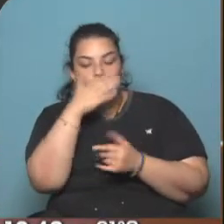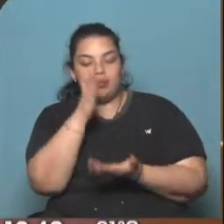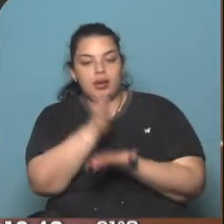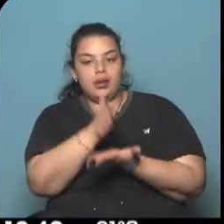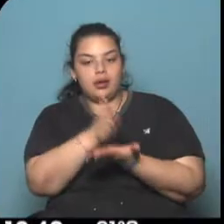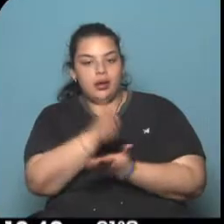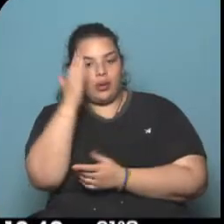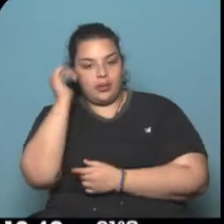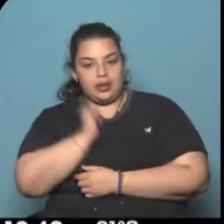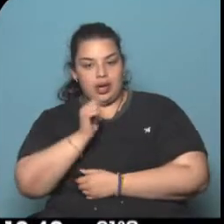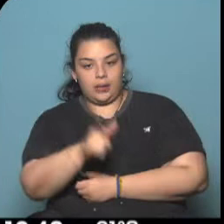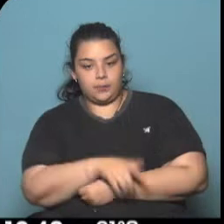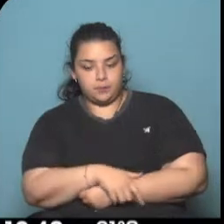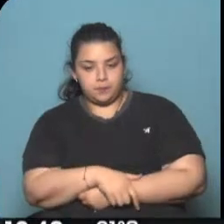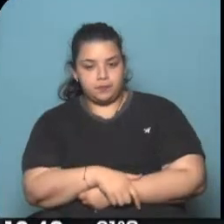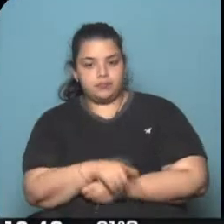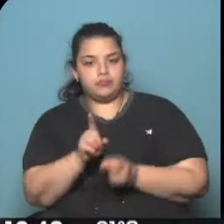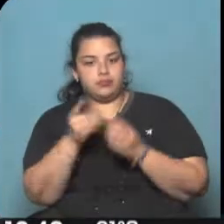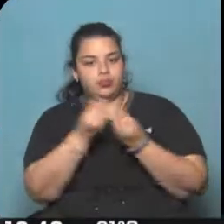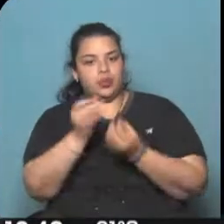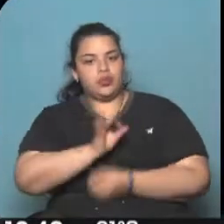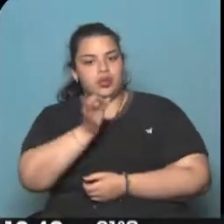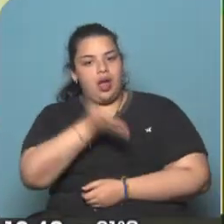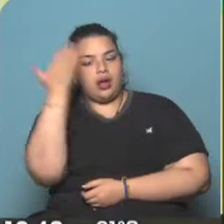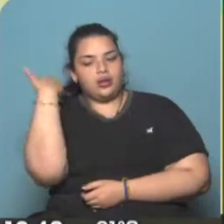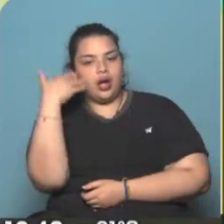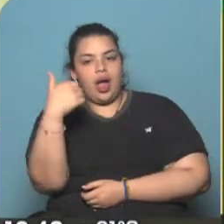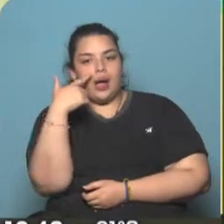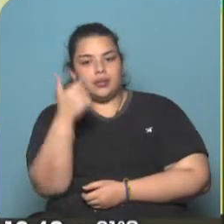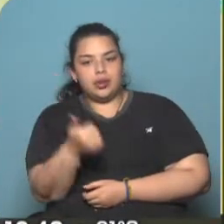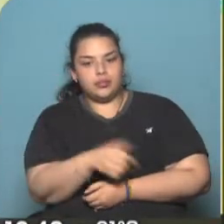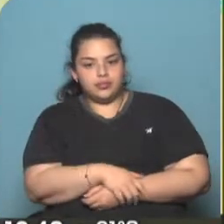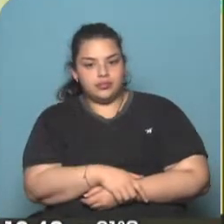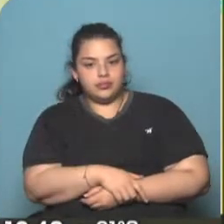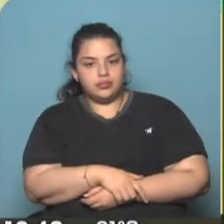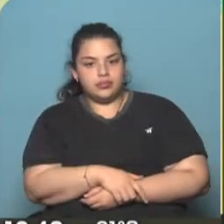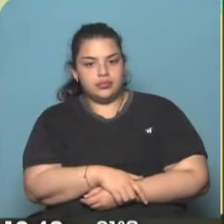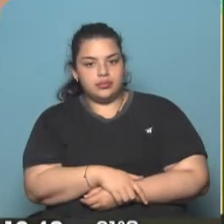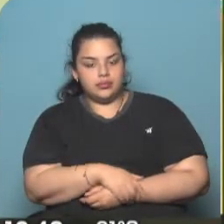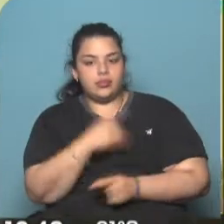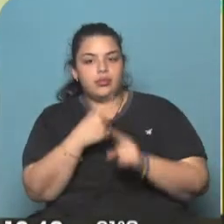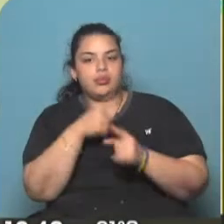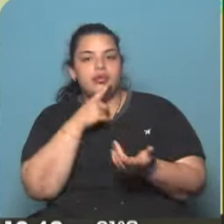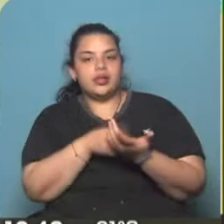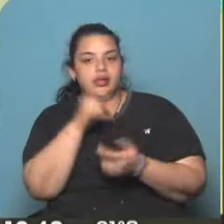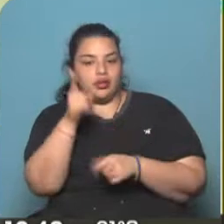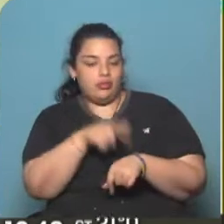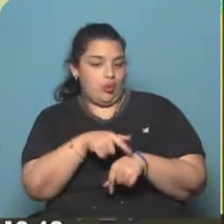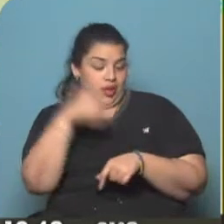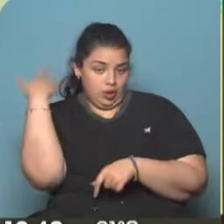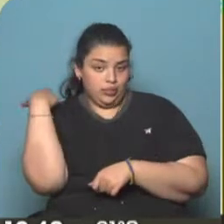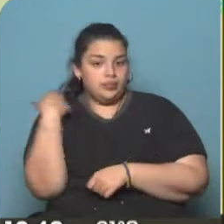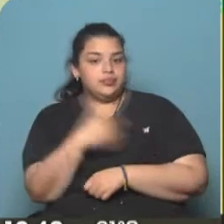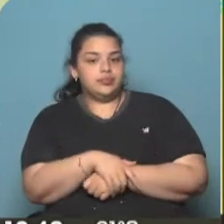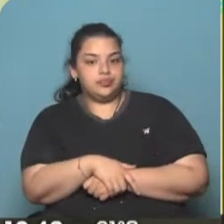militar. Desde hace muchos años, la AMIA, por una decisión en su momento